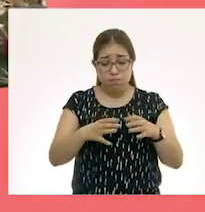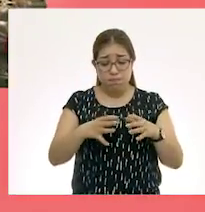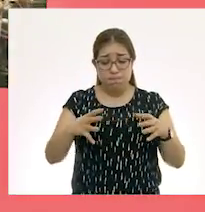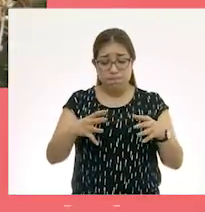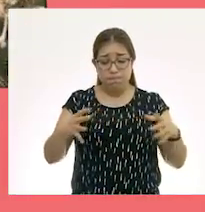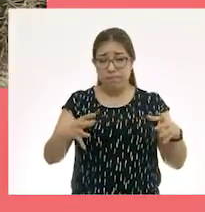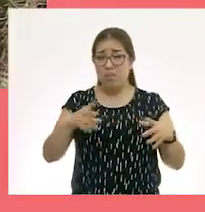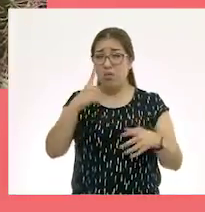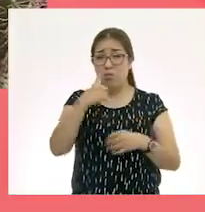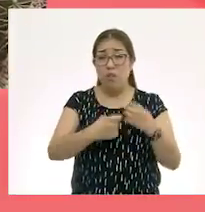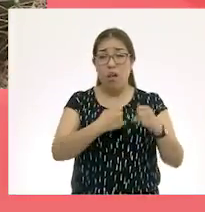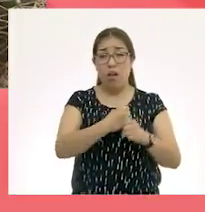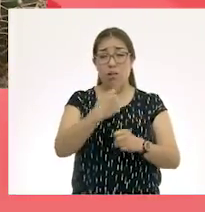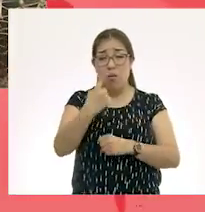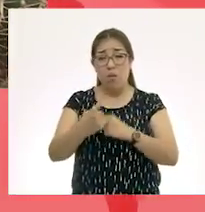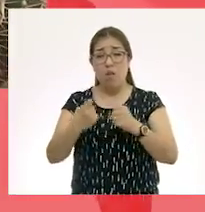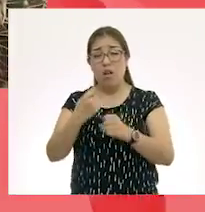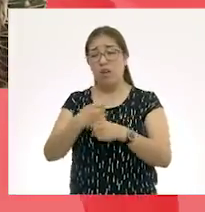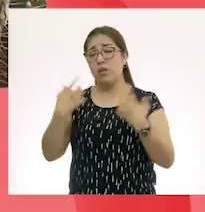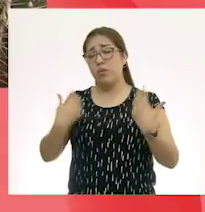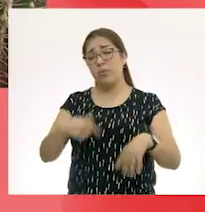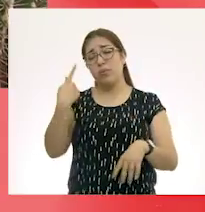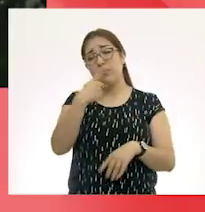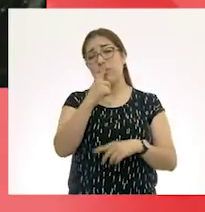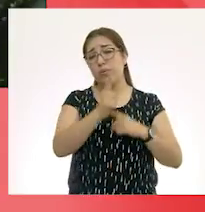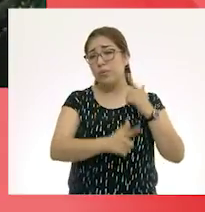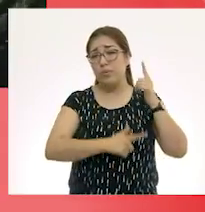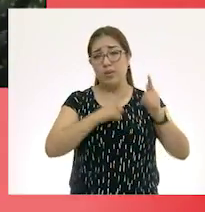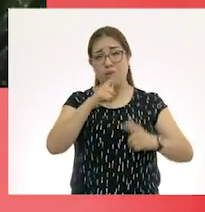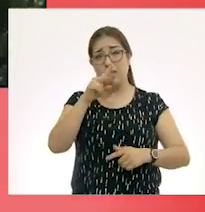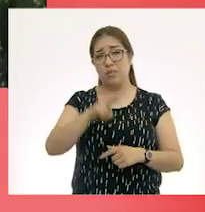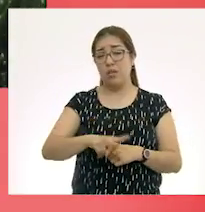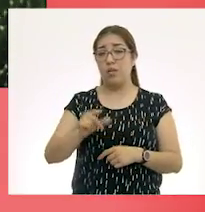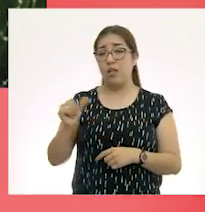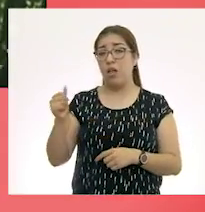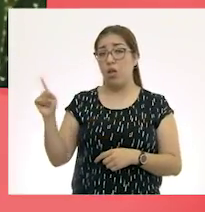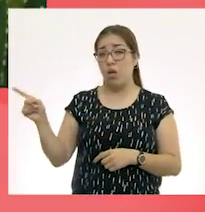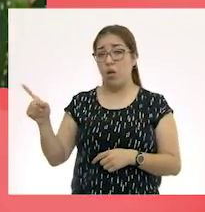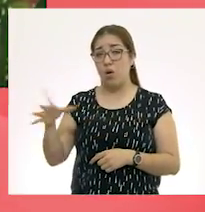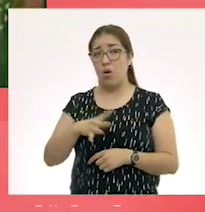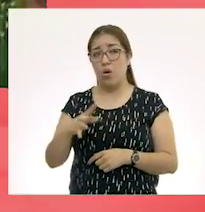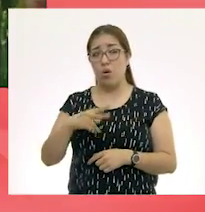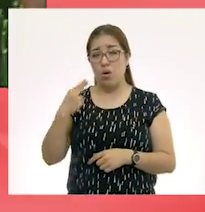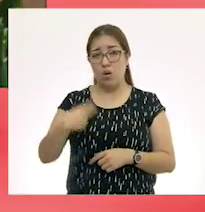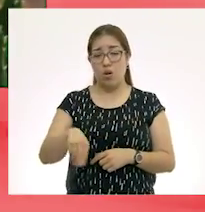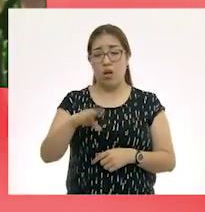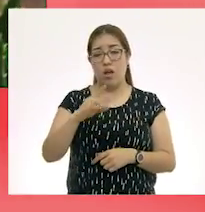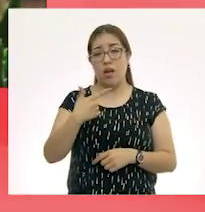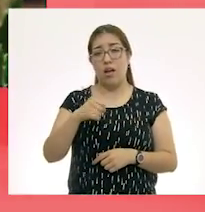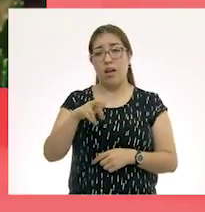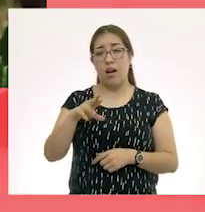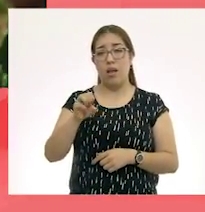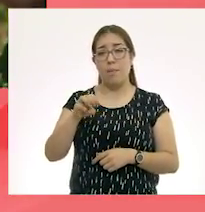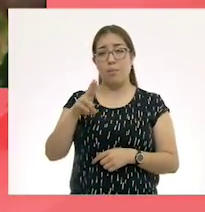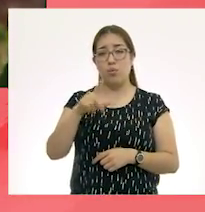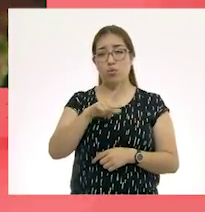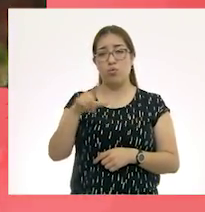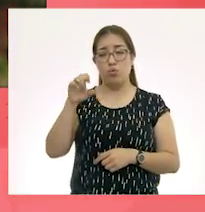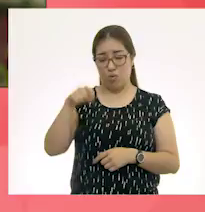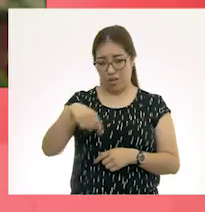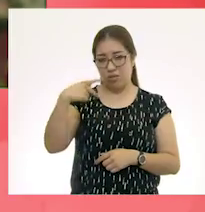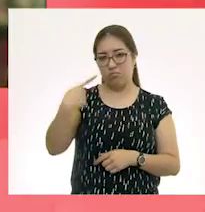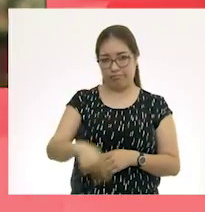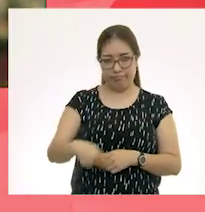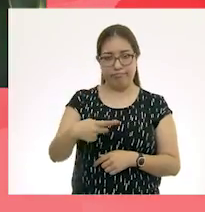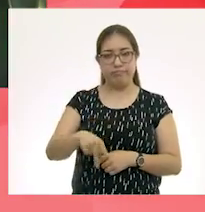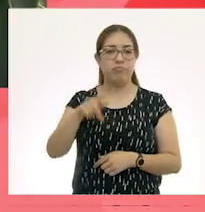sumamente lento y es pues un proceso muy extenso. También contamos con el famoso garambullo representativo aquí de la zona